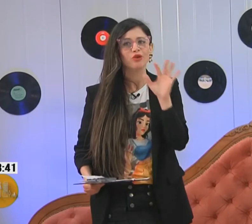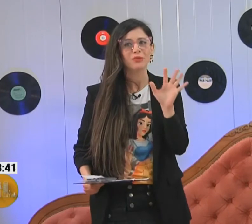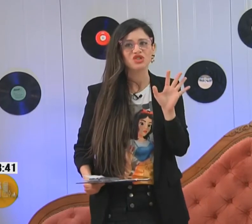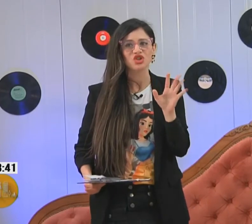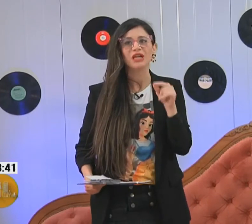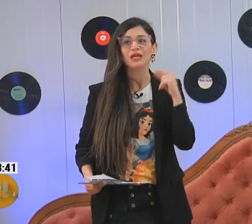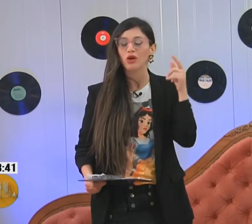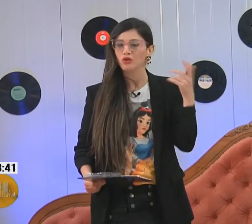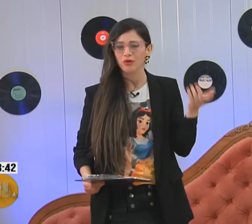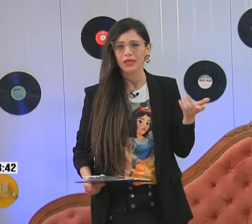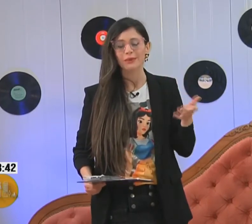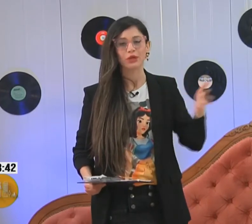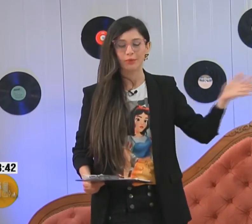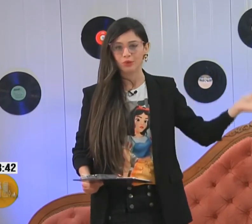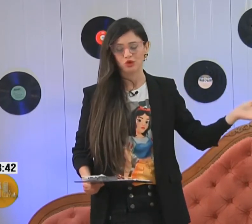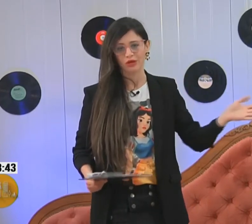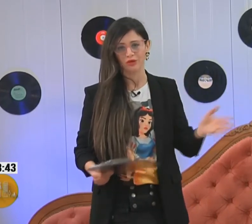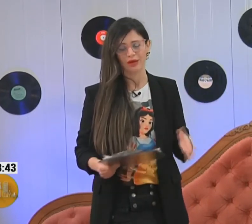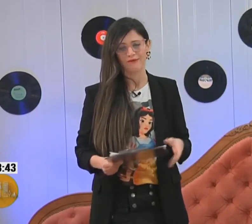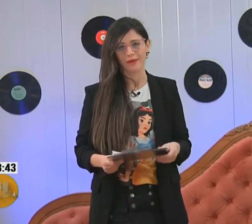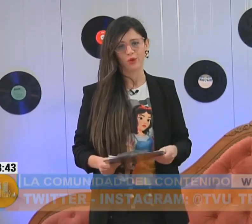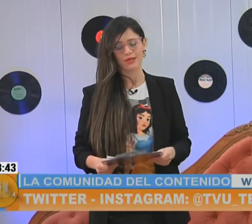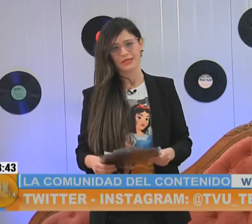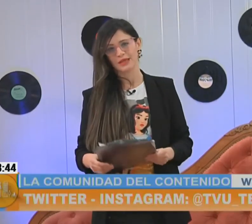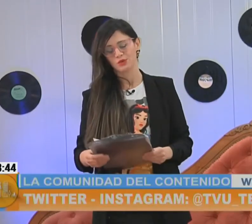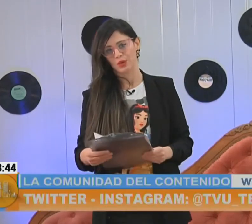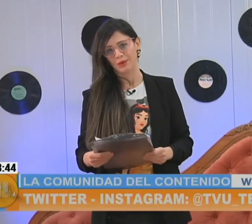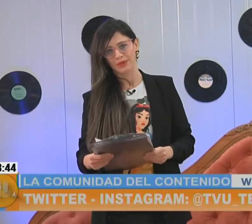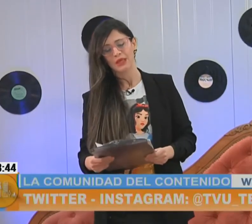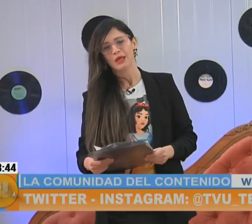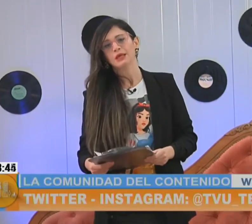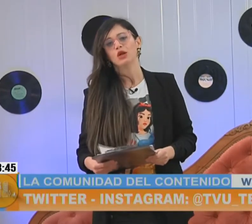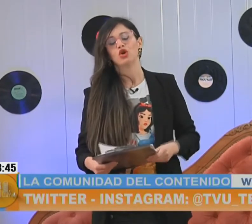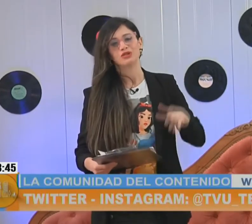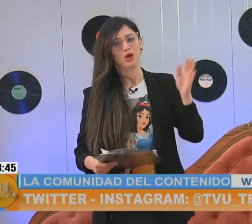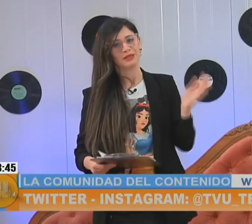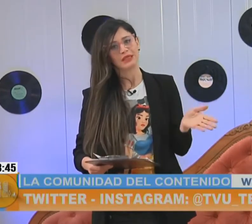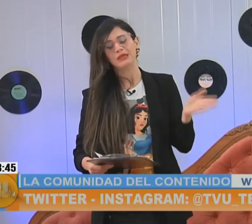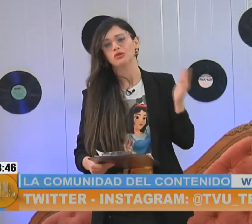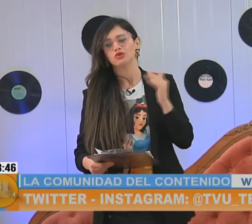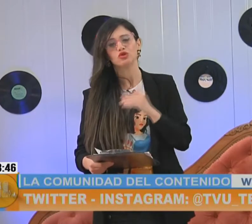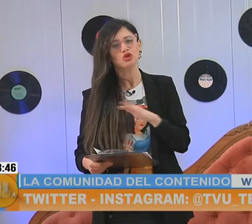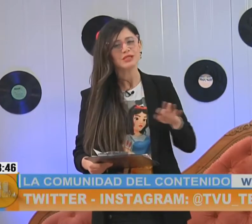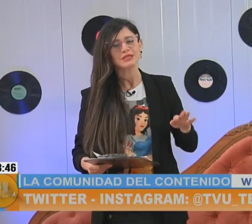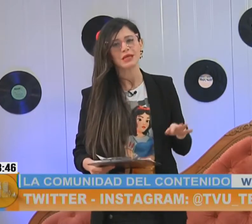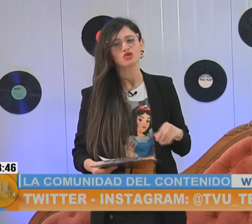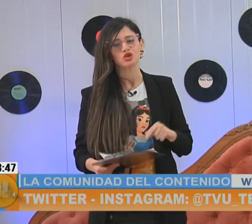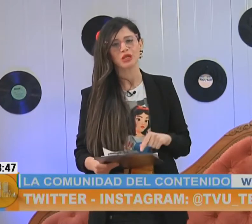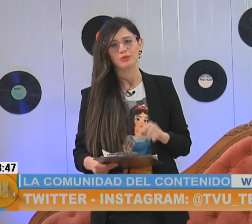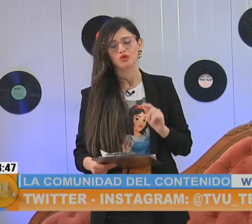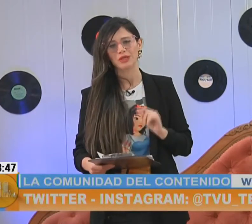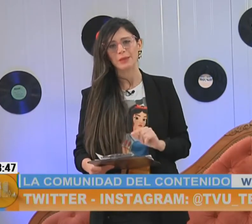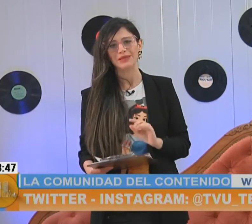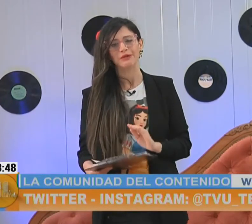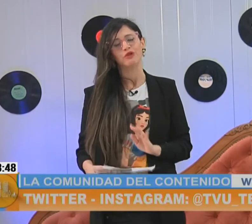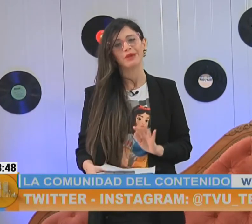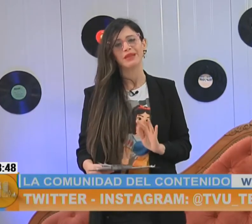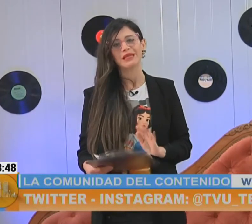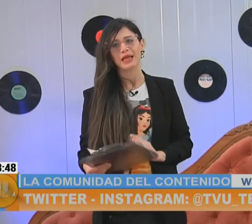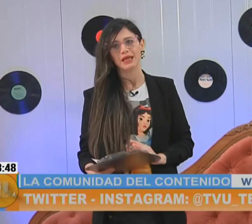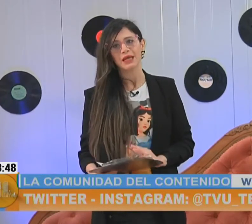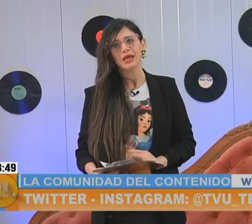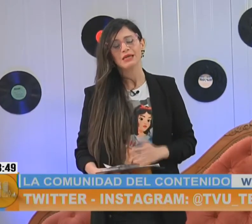alguna información que les quedó dando vuelta, por ejemplo, sobre lo que hablábamos recién de tsunami, los casos activos, todo lo necesario. Nosotros tenemos todas estas